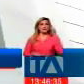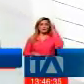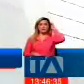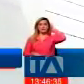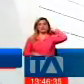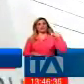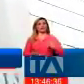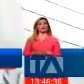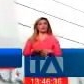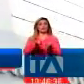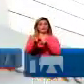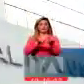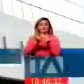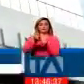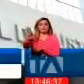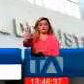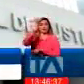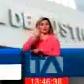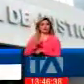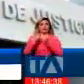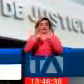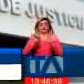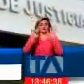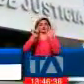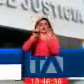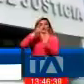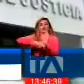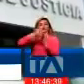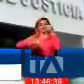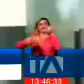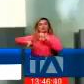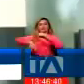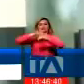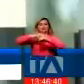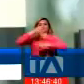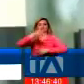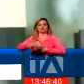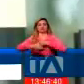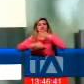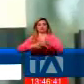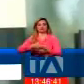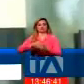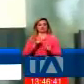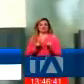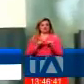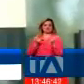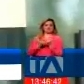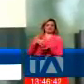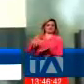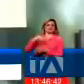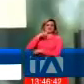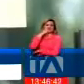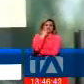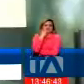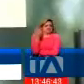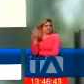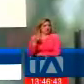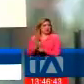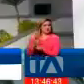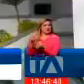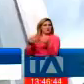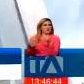Aun cuando el concurso para designar a 16 jueces de la Corte Nacional de Justicia avanza, las dudas persisten, pues avanza al ritmo de un Consejo